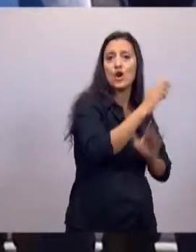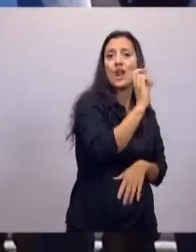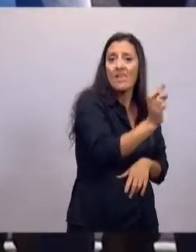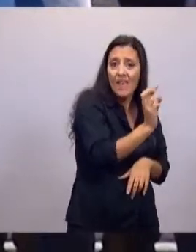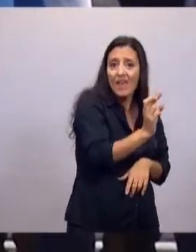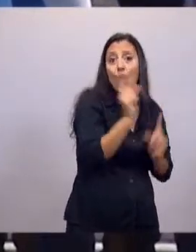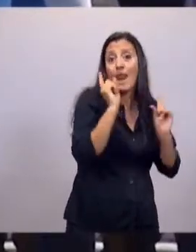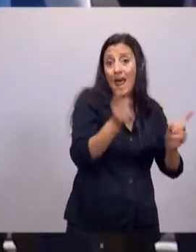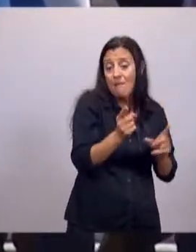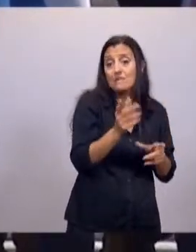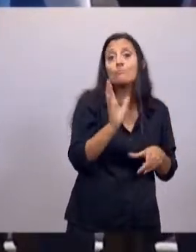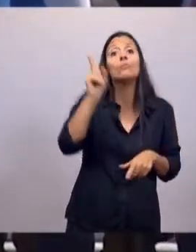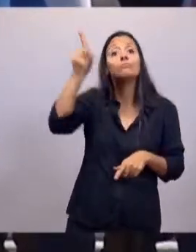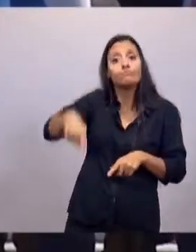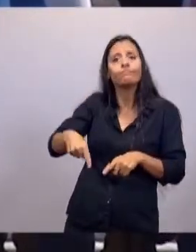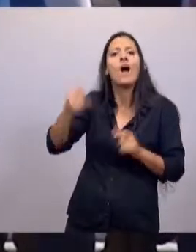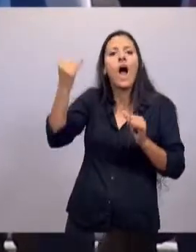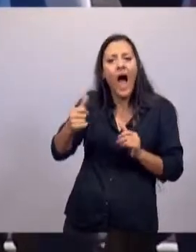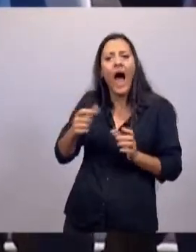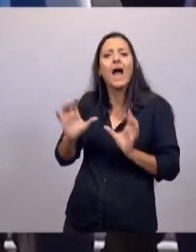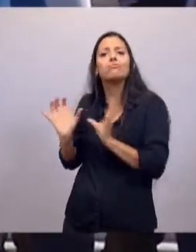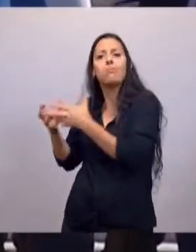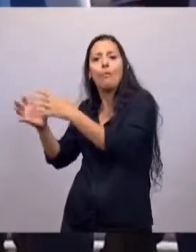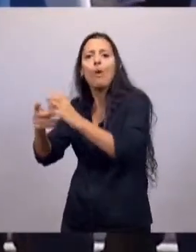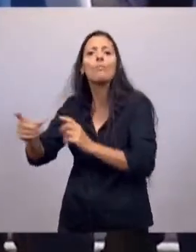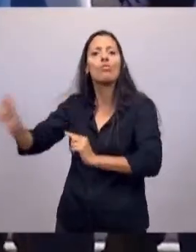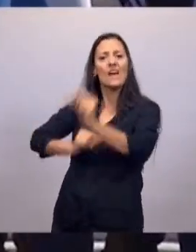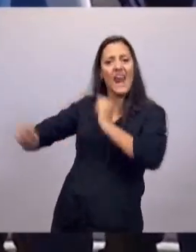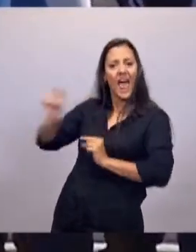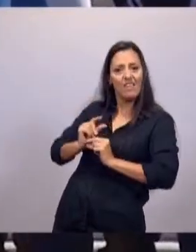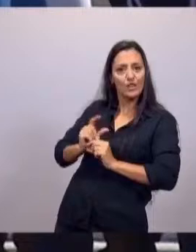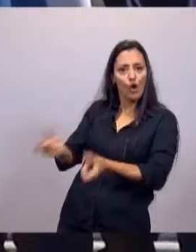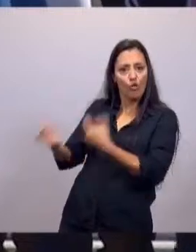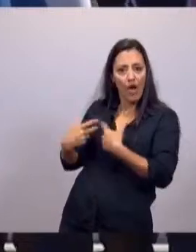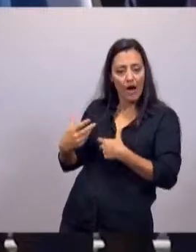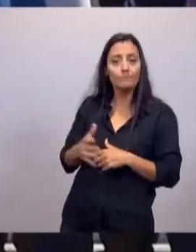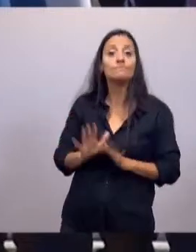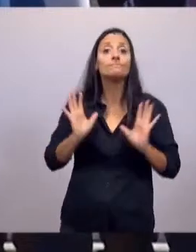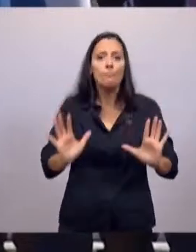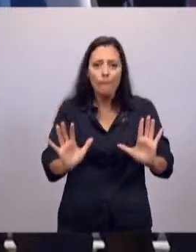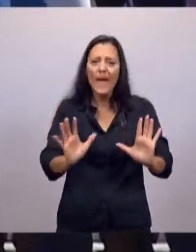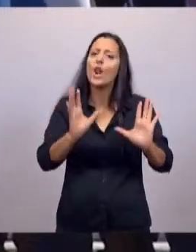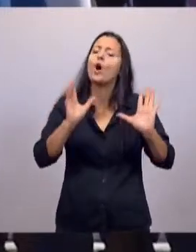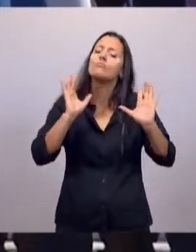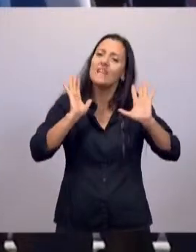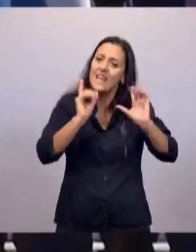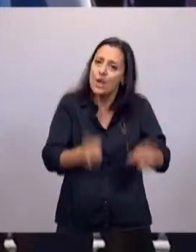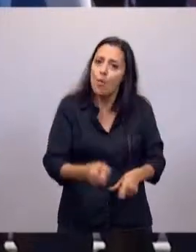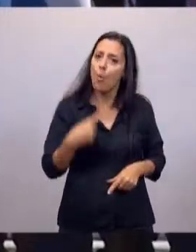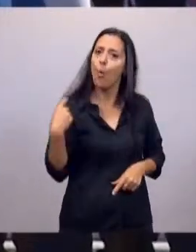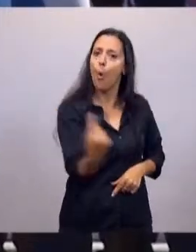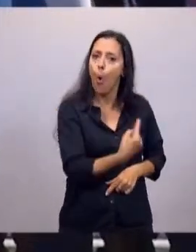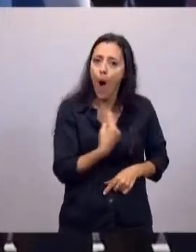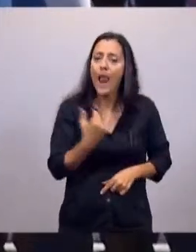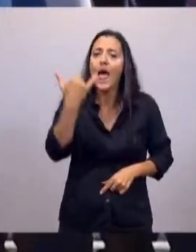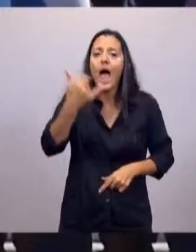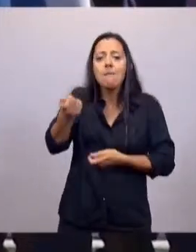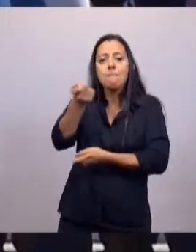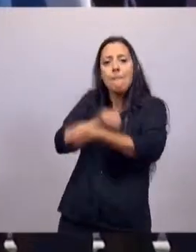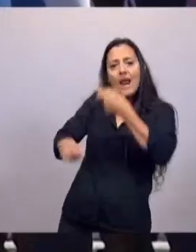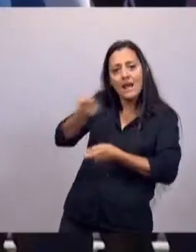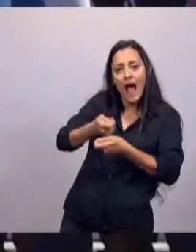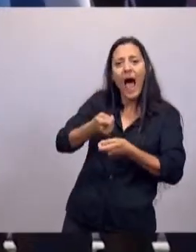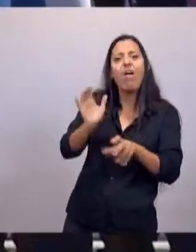en moneda extranjera con organismos multilaterales de crédito. Sin embargo, con mercados